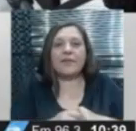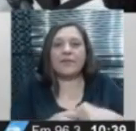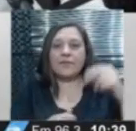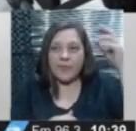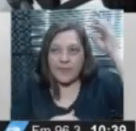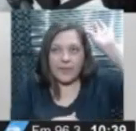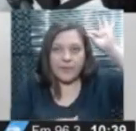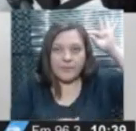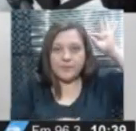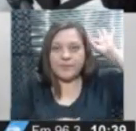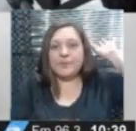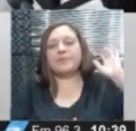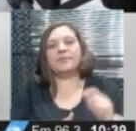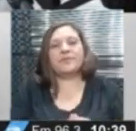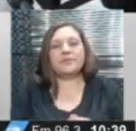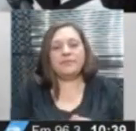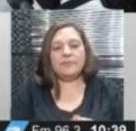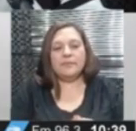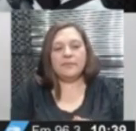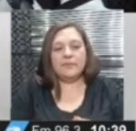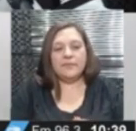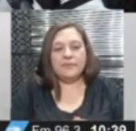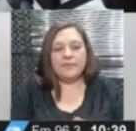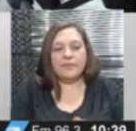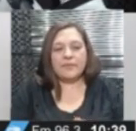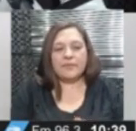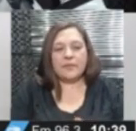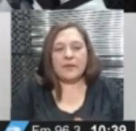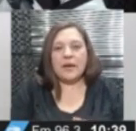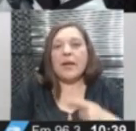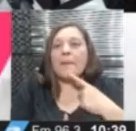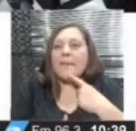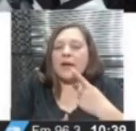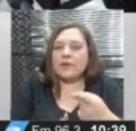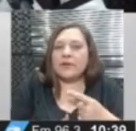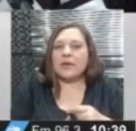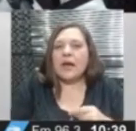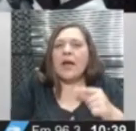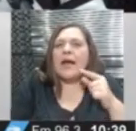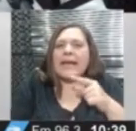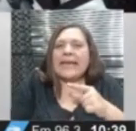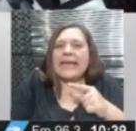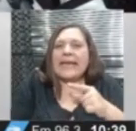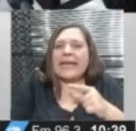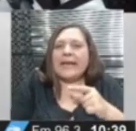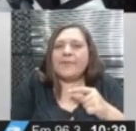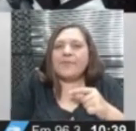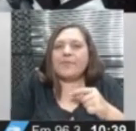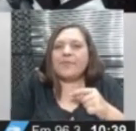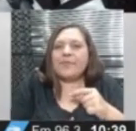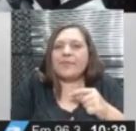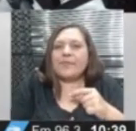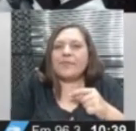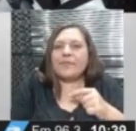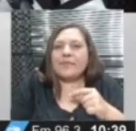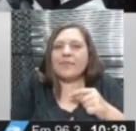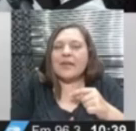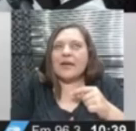panafricano queé digamos qué generación de descendientes eh